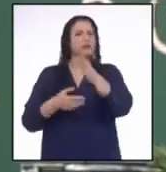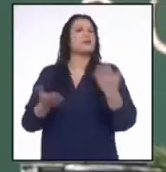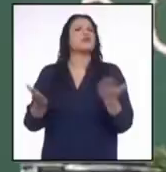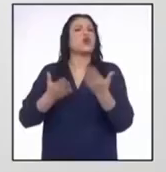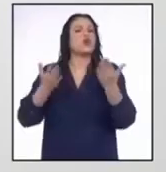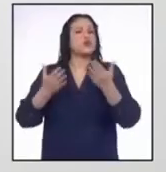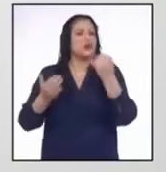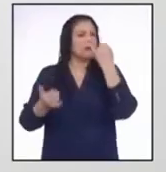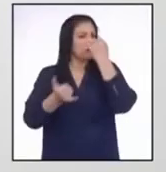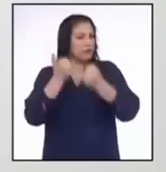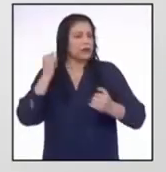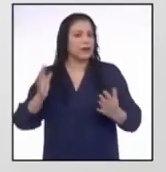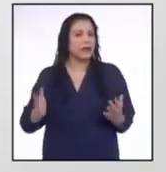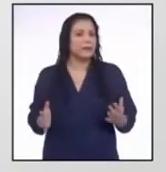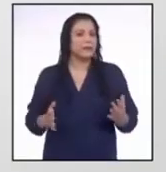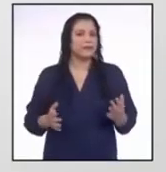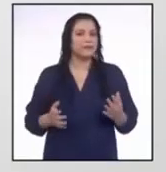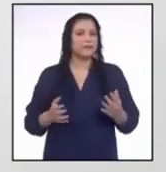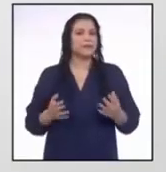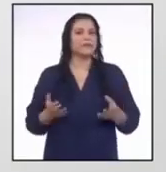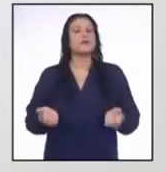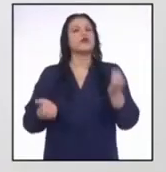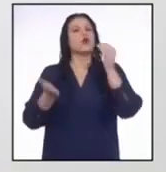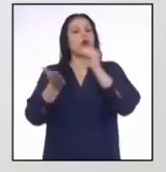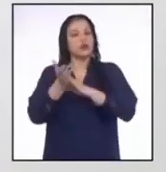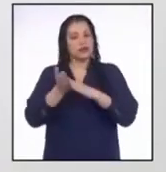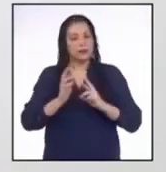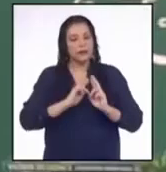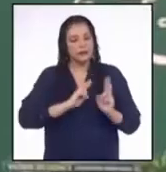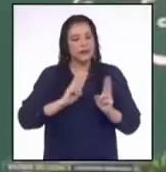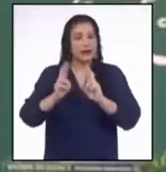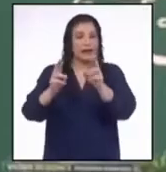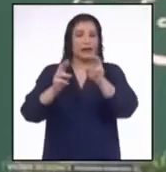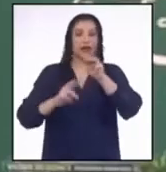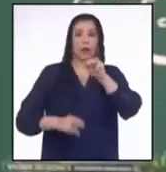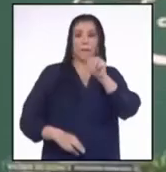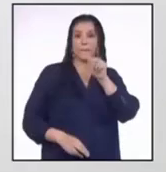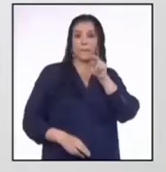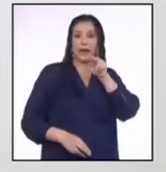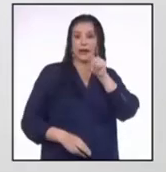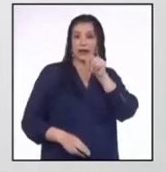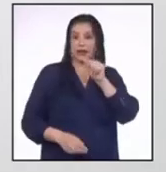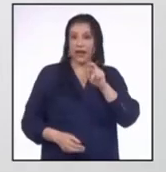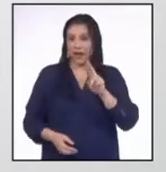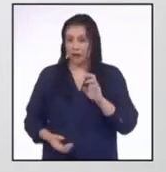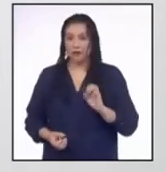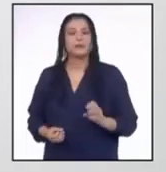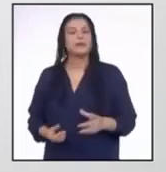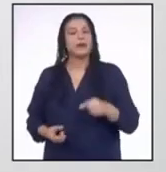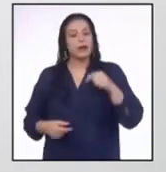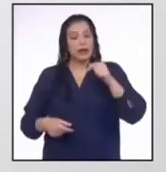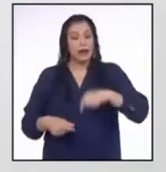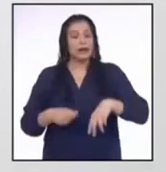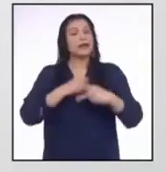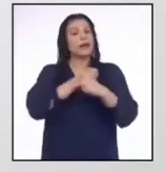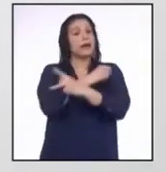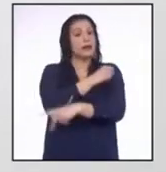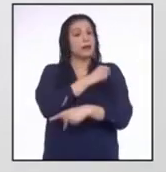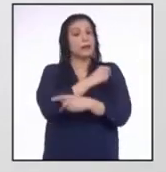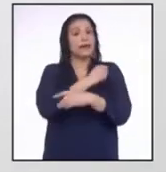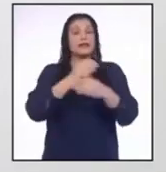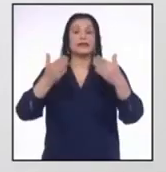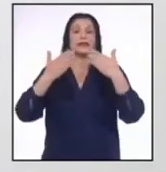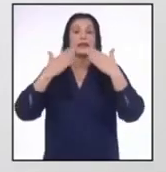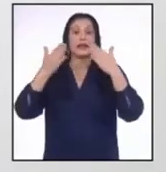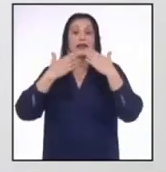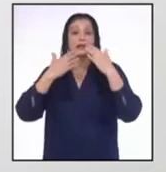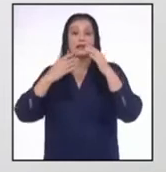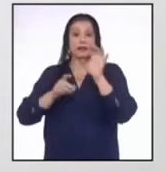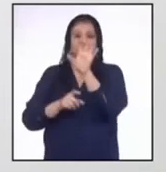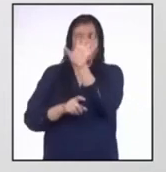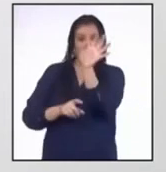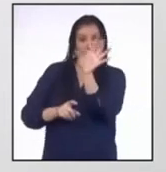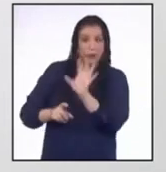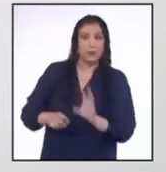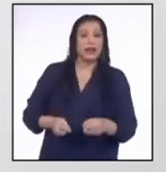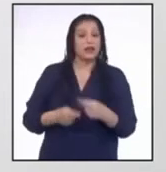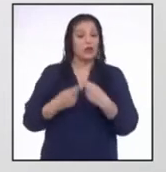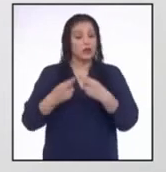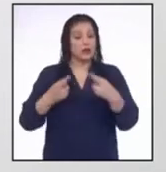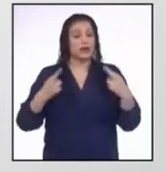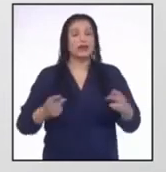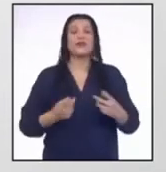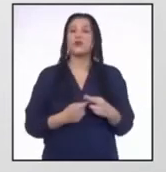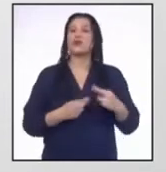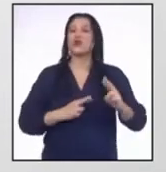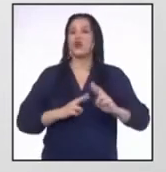dónde termina? Es de vuelta al río Mantaro. ¡Genial! Nuestro país, gracias a su geografía y recursos